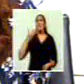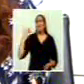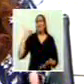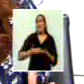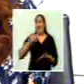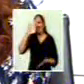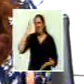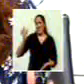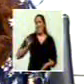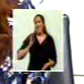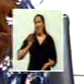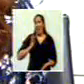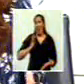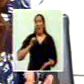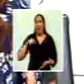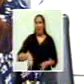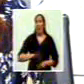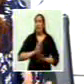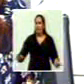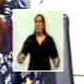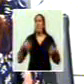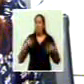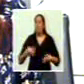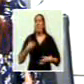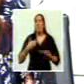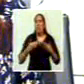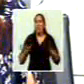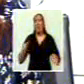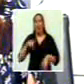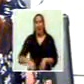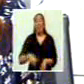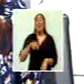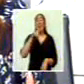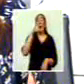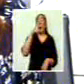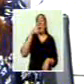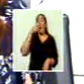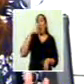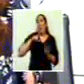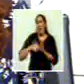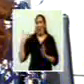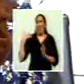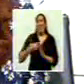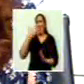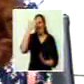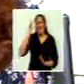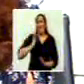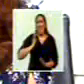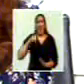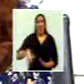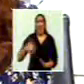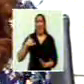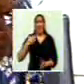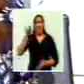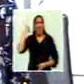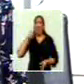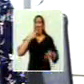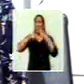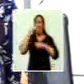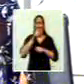años, que Estados Unidos abriera nuevamente, se viera obligado a abrir nuevamente el mercado a las carnes argentinas.